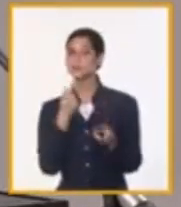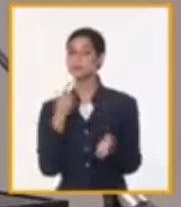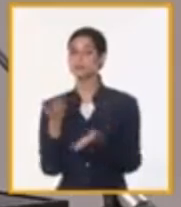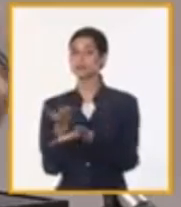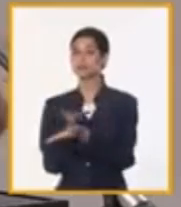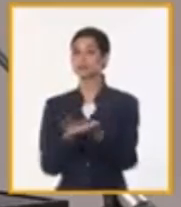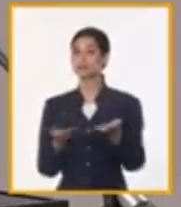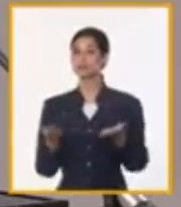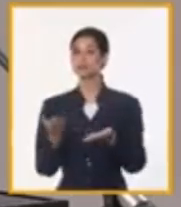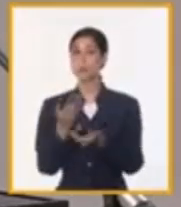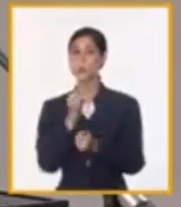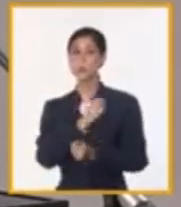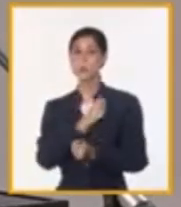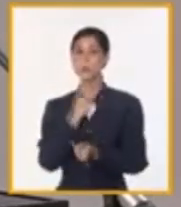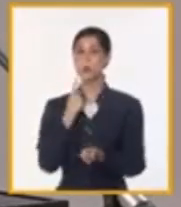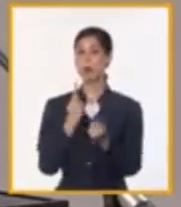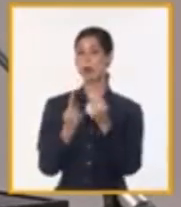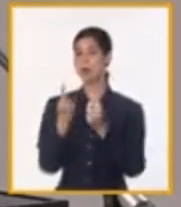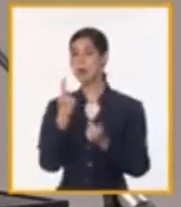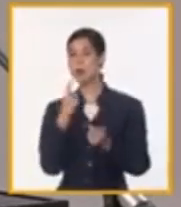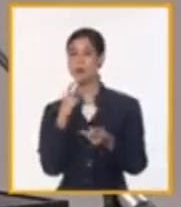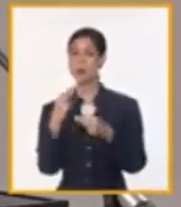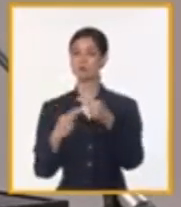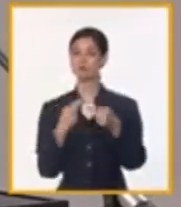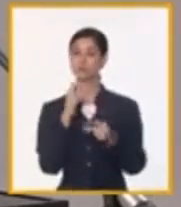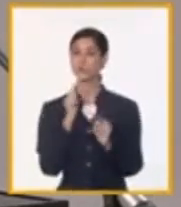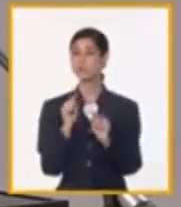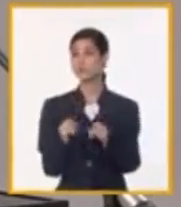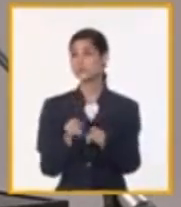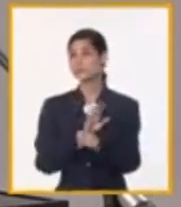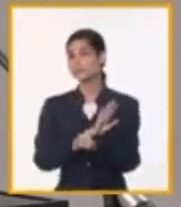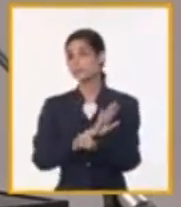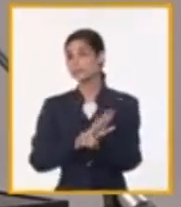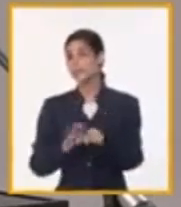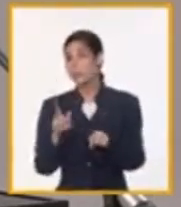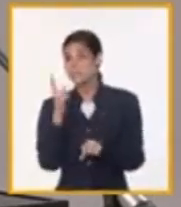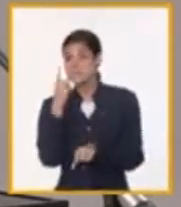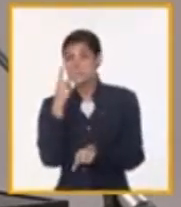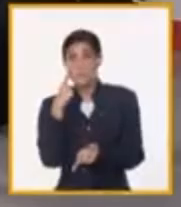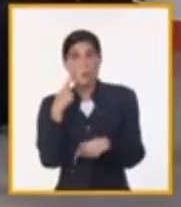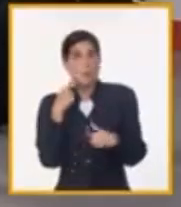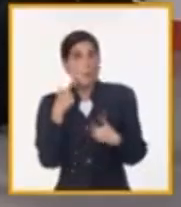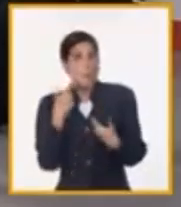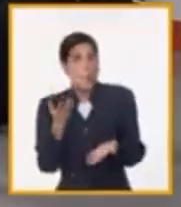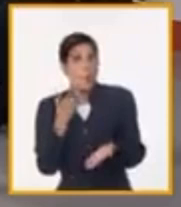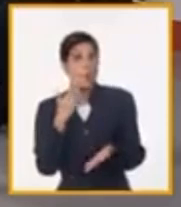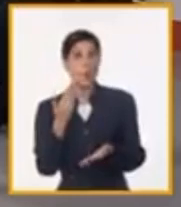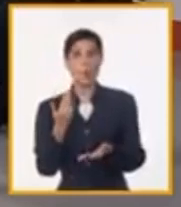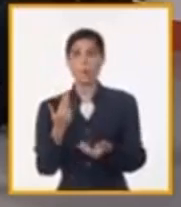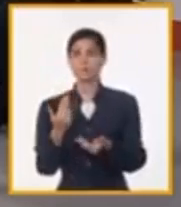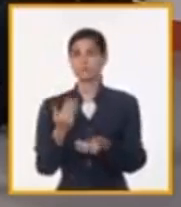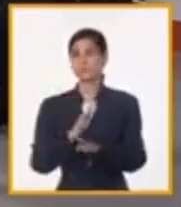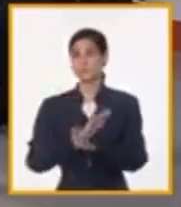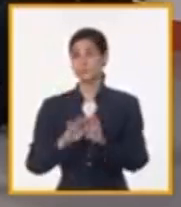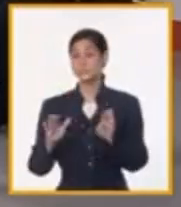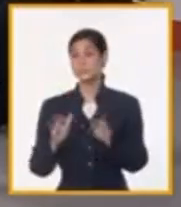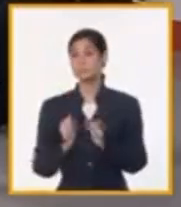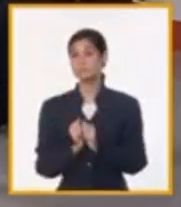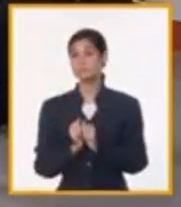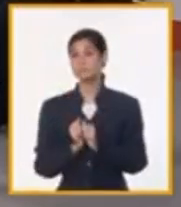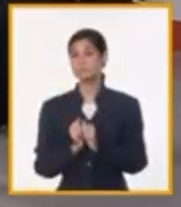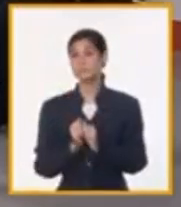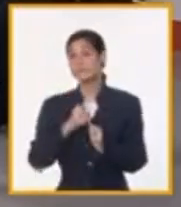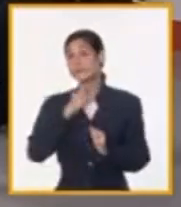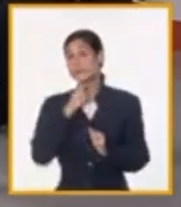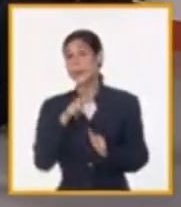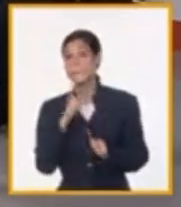y de su interés de acercarse no entonces Habría que ver no intenciones que ya están materializadas porque vienen ahora a dar cursos